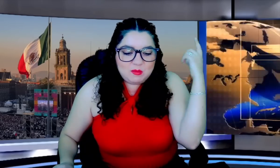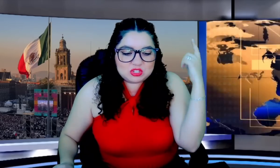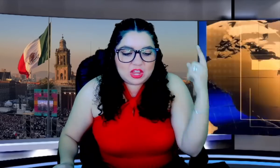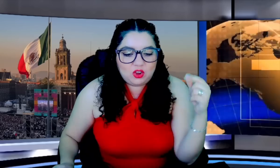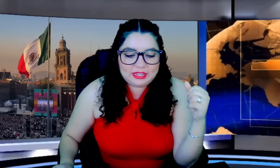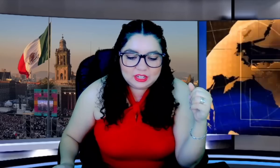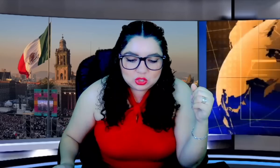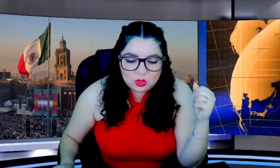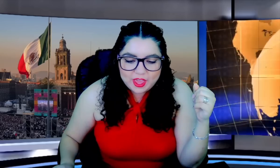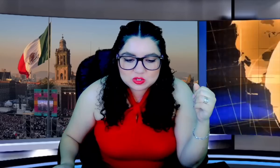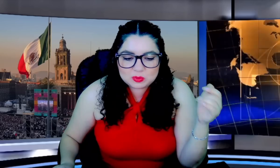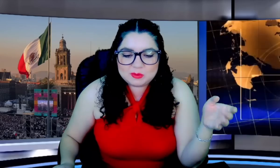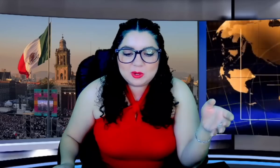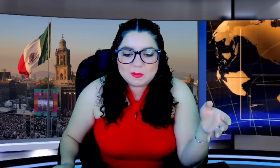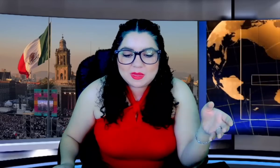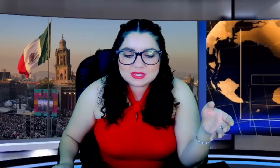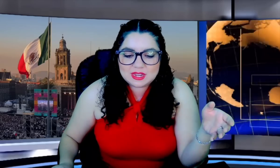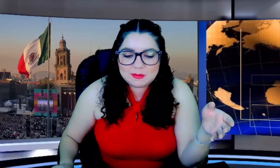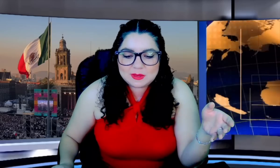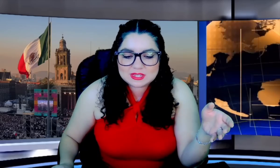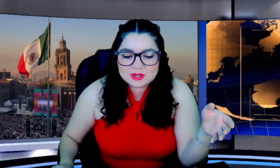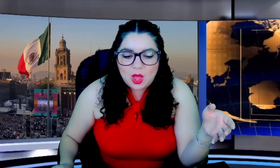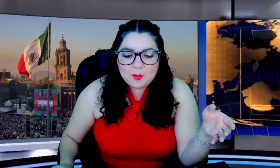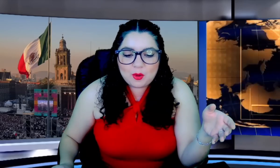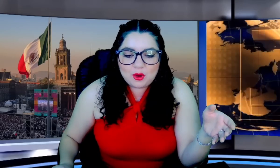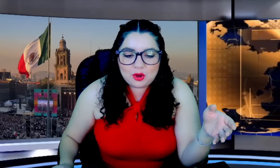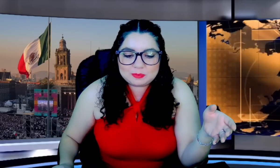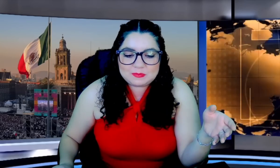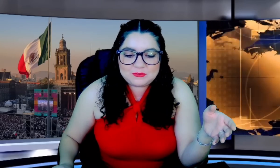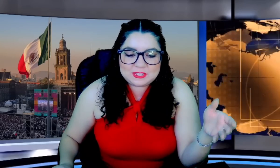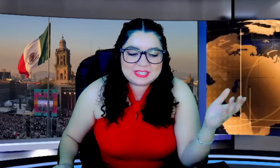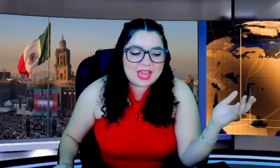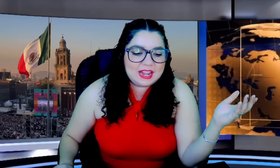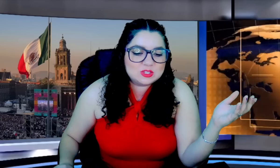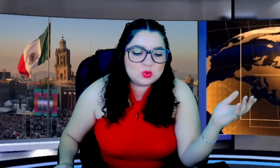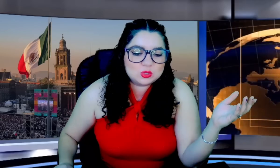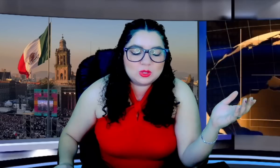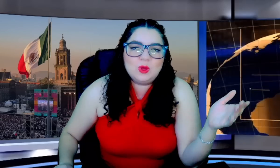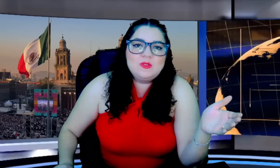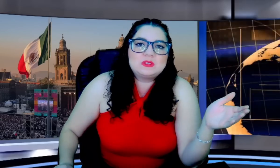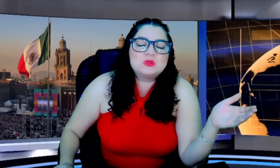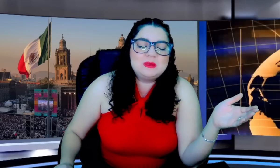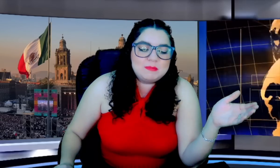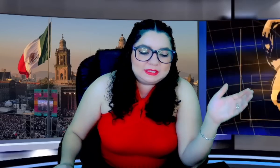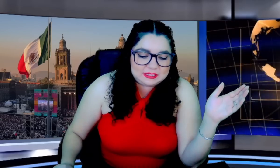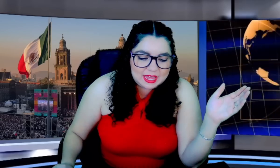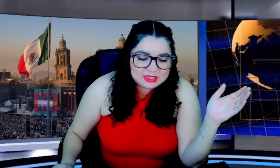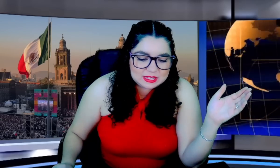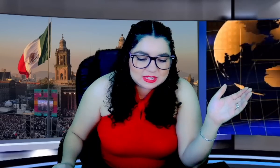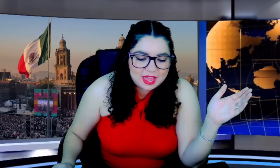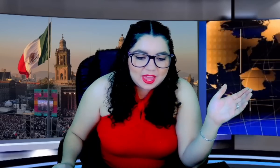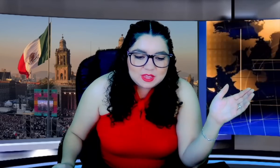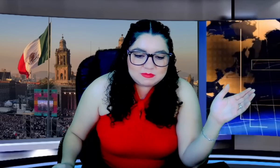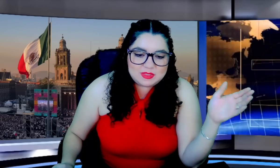tenemos que corregir todo eso. Pues primero empiecen por cesar el discurso de odio entre sus